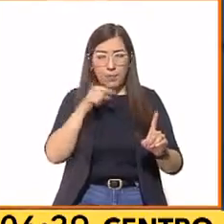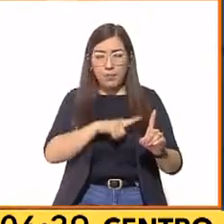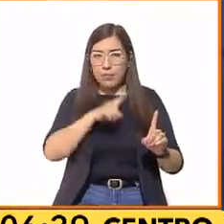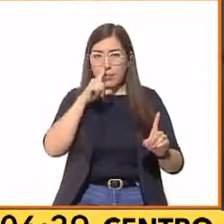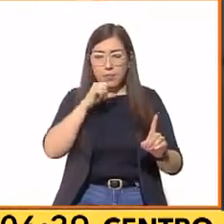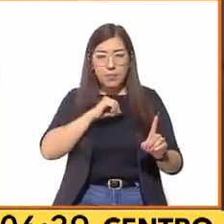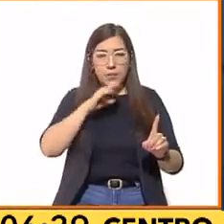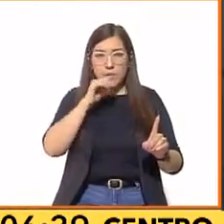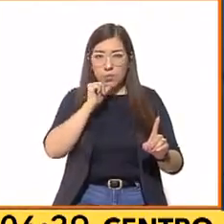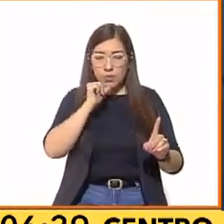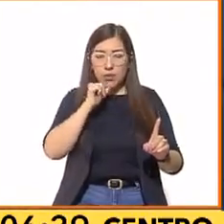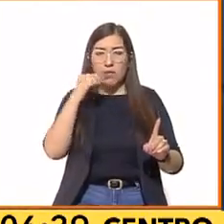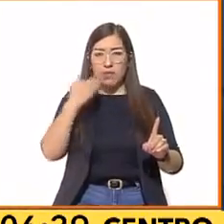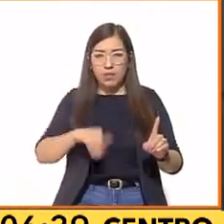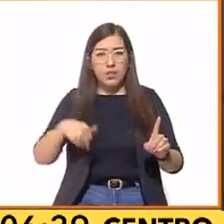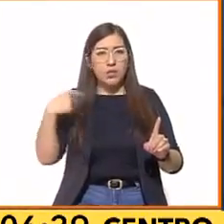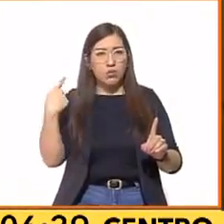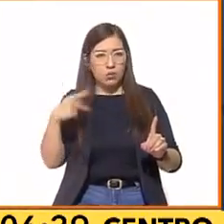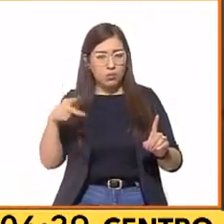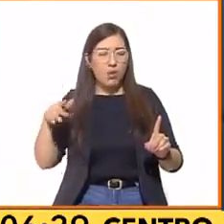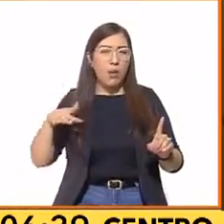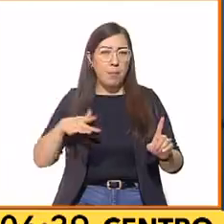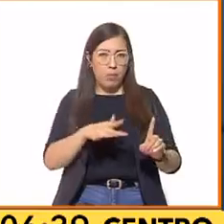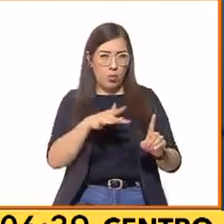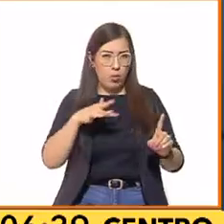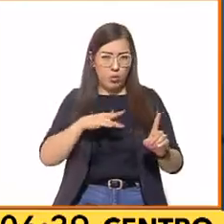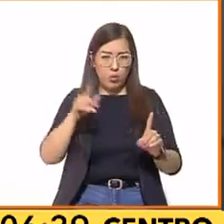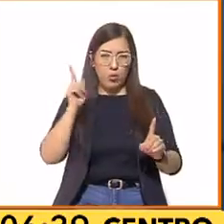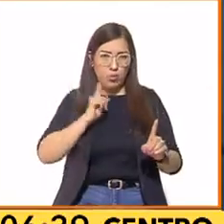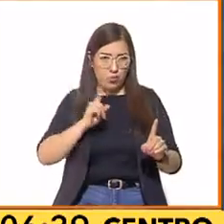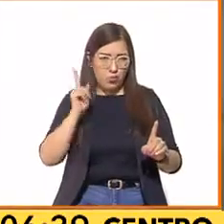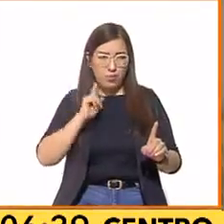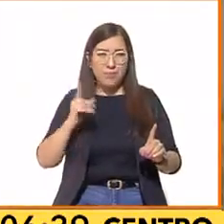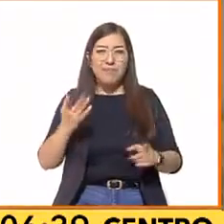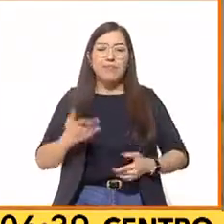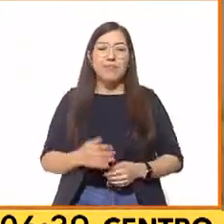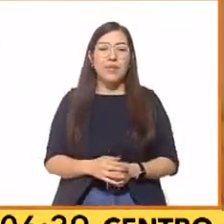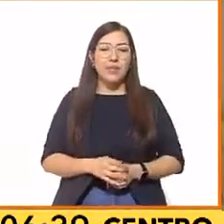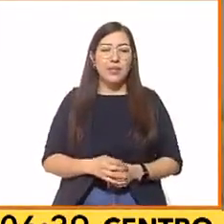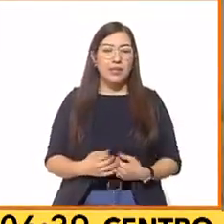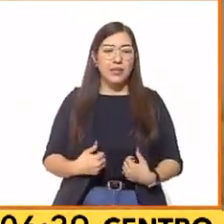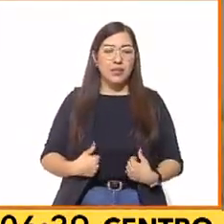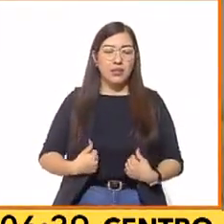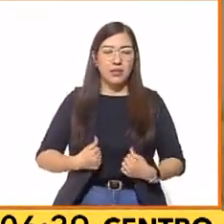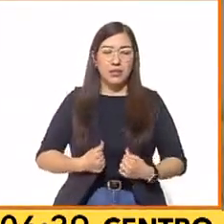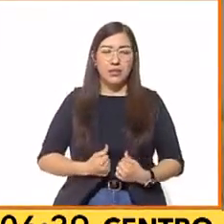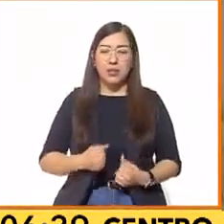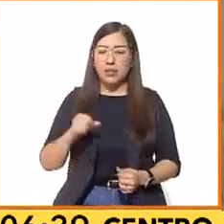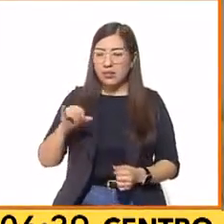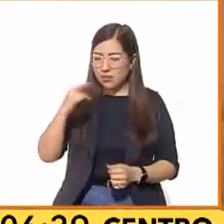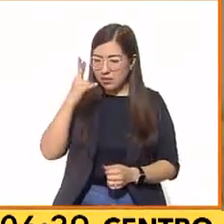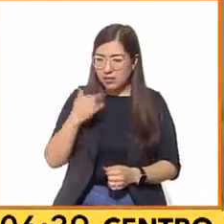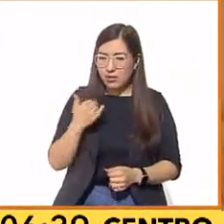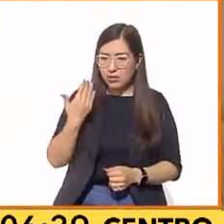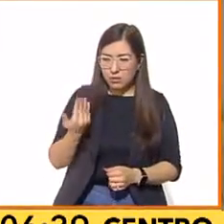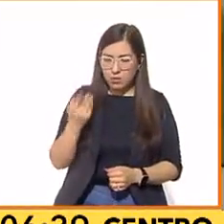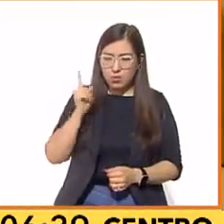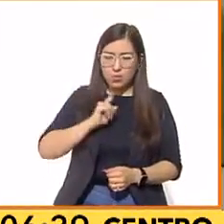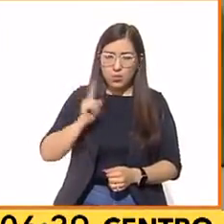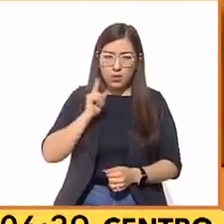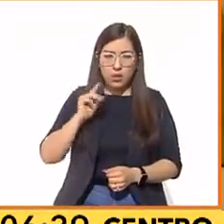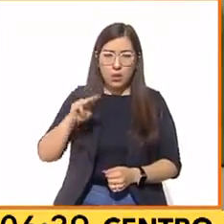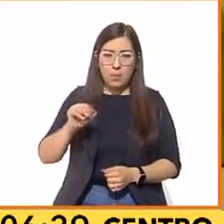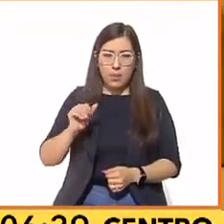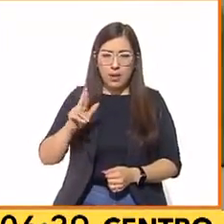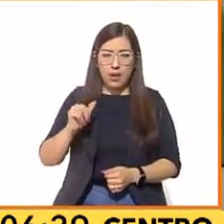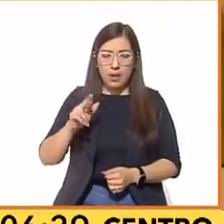el apoyo de Margarita. Sí, justamente es a donde nos quisiéramos ir. ¿Qué aprender de Margarita Maza, una mujer que incluso pues muy